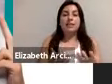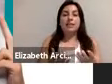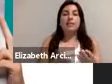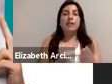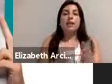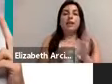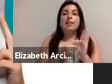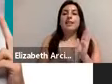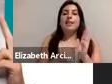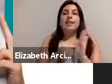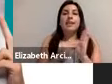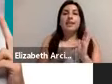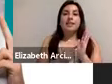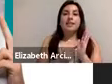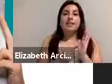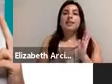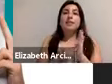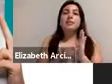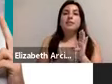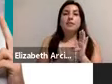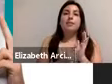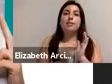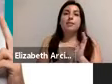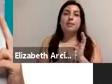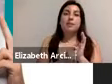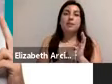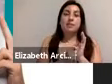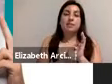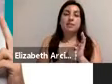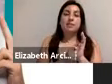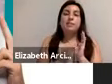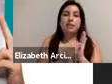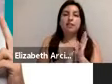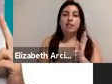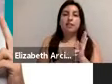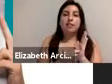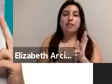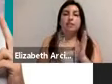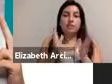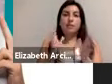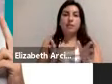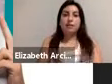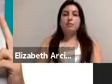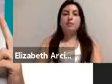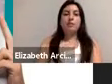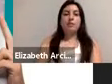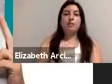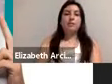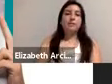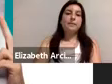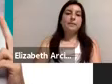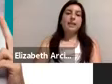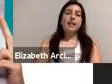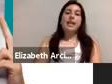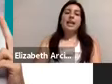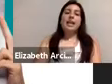puede hacerlo, señala la cartillita y entonces ahí está tu toma de agudeza visual porque están coordinados y están hablando el mismo idioma.